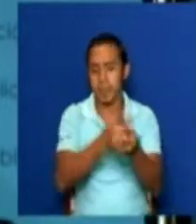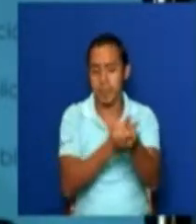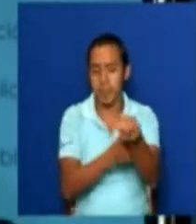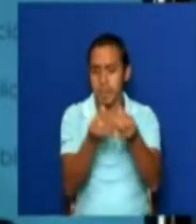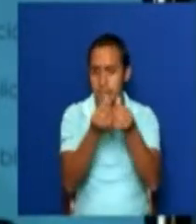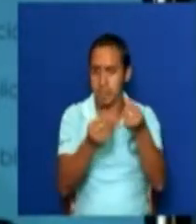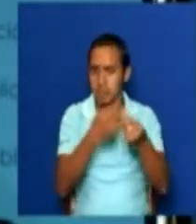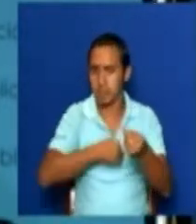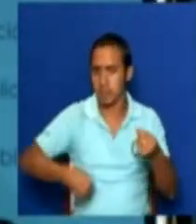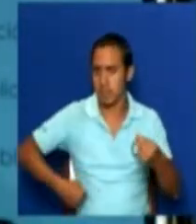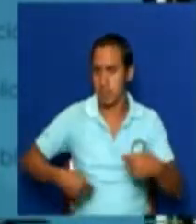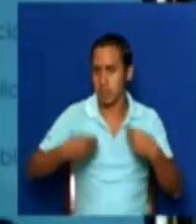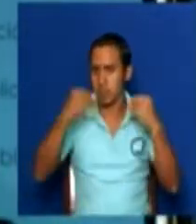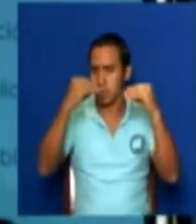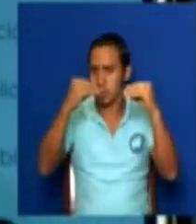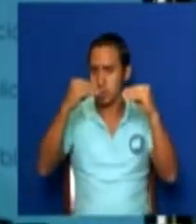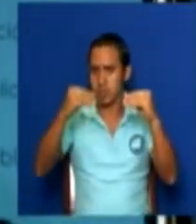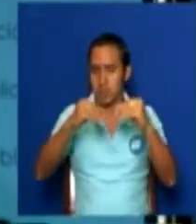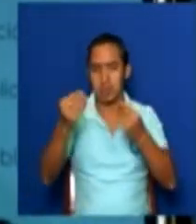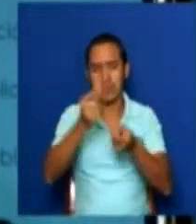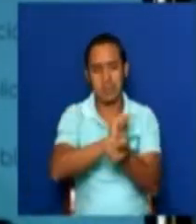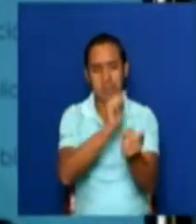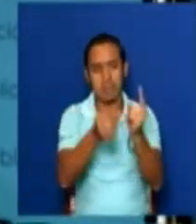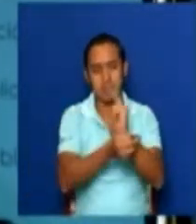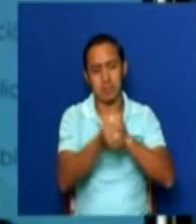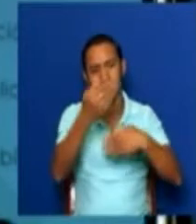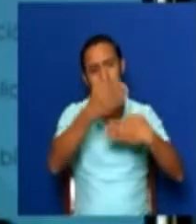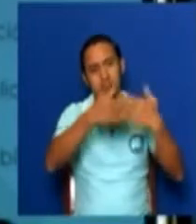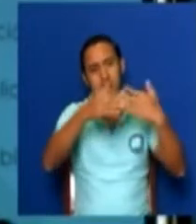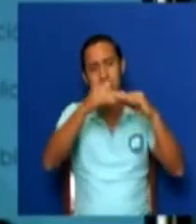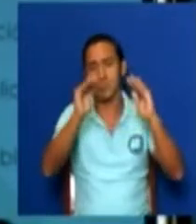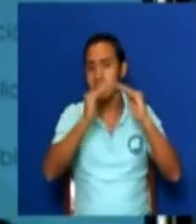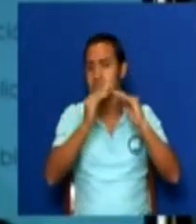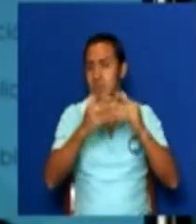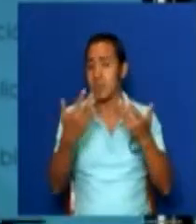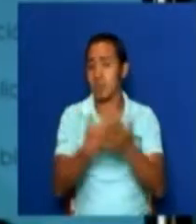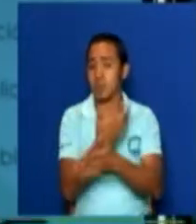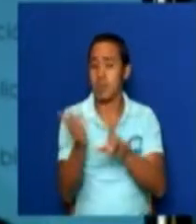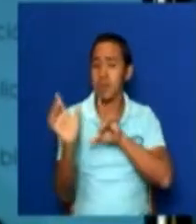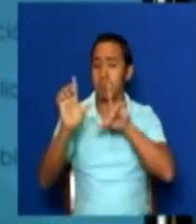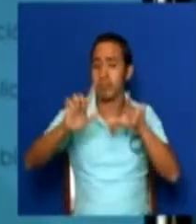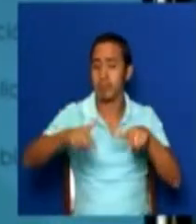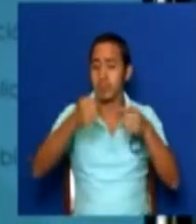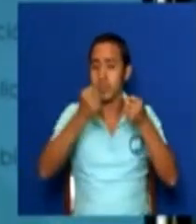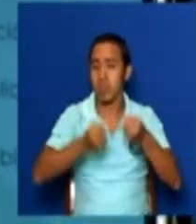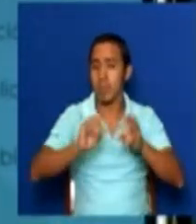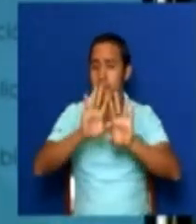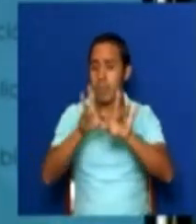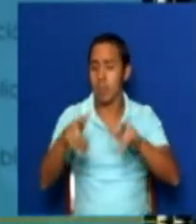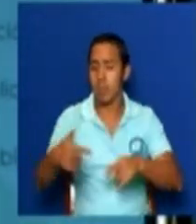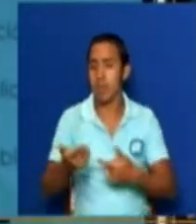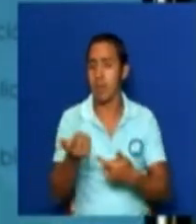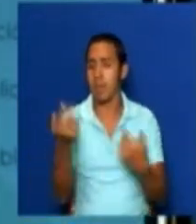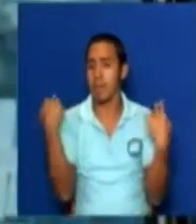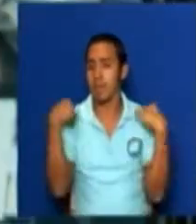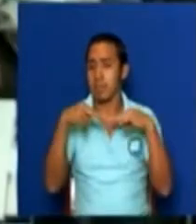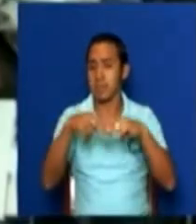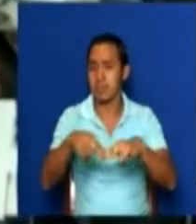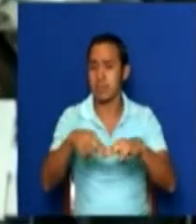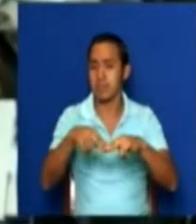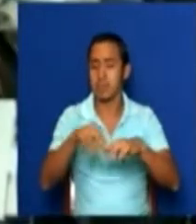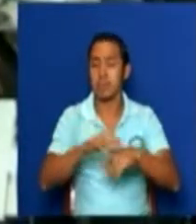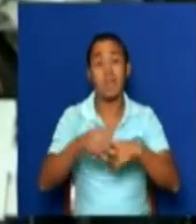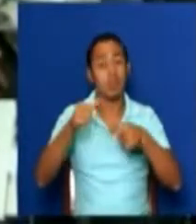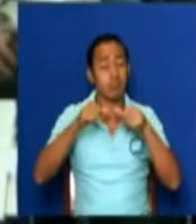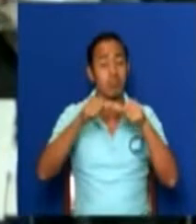MINET para mejorar la infraestructura y para contratar nuevos maestros y maestros. Entonces nosotros tenemos que